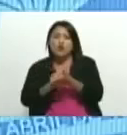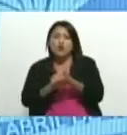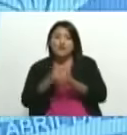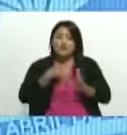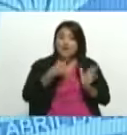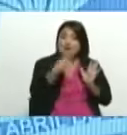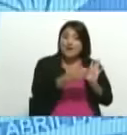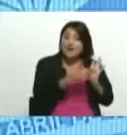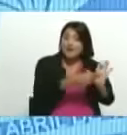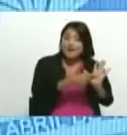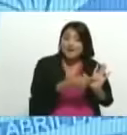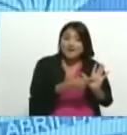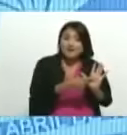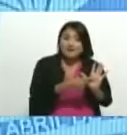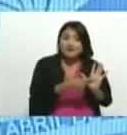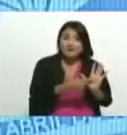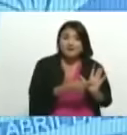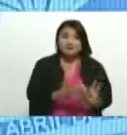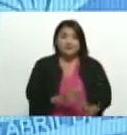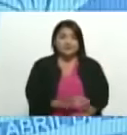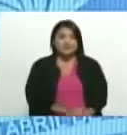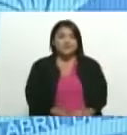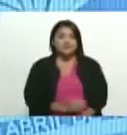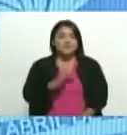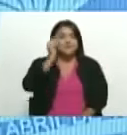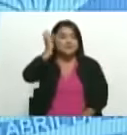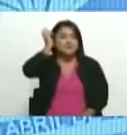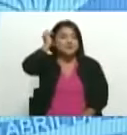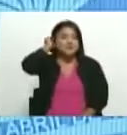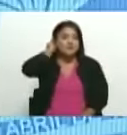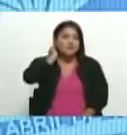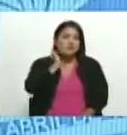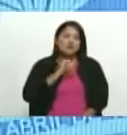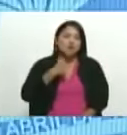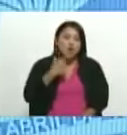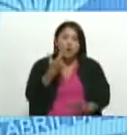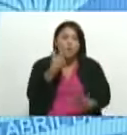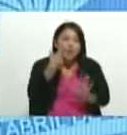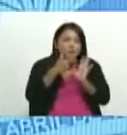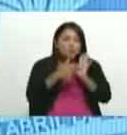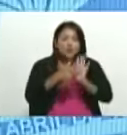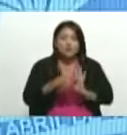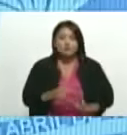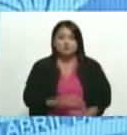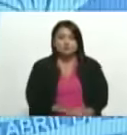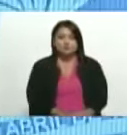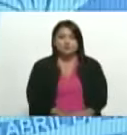Aquí tengo el post y después dice, el post fue borrado. Ya te lo busco.